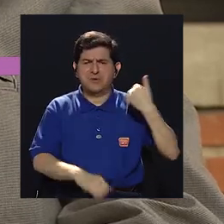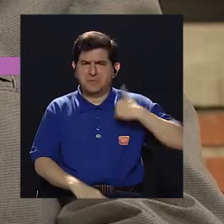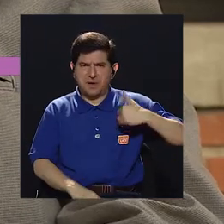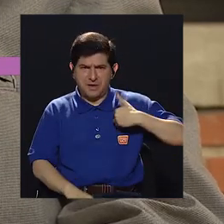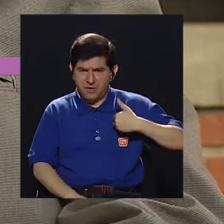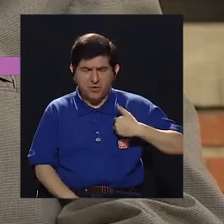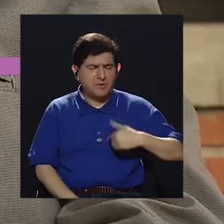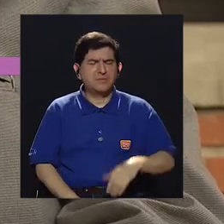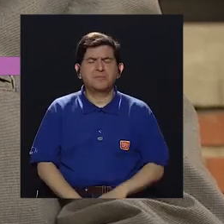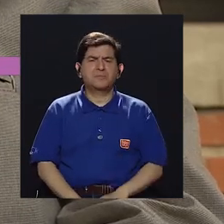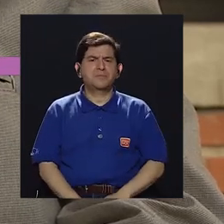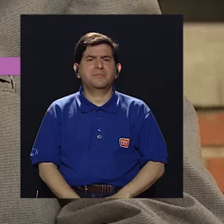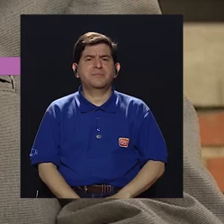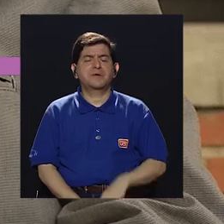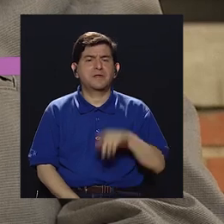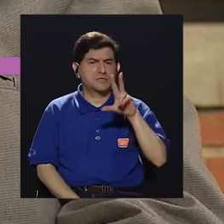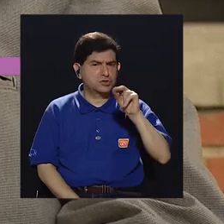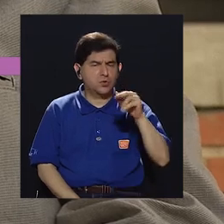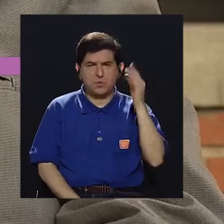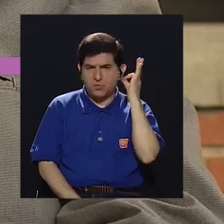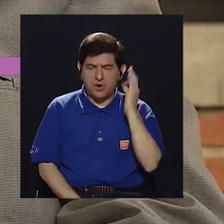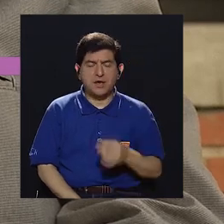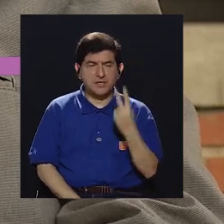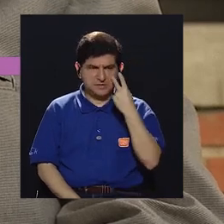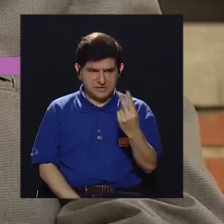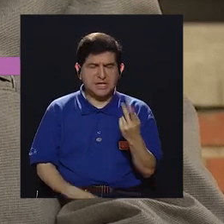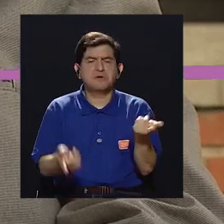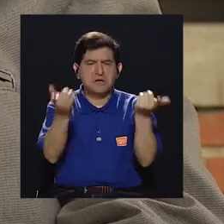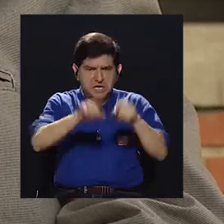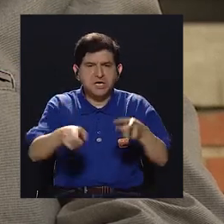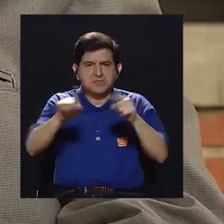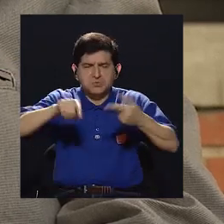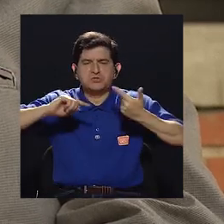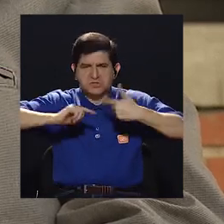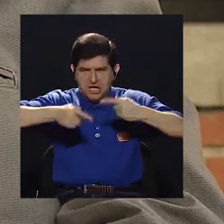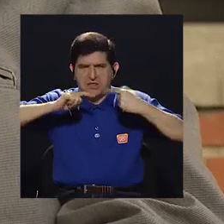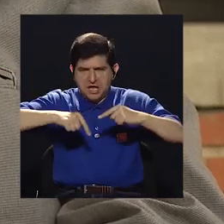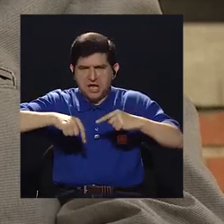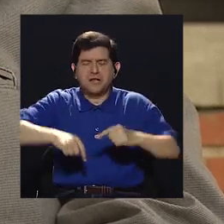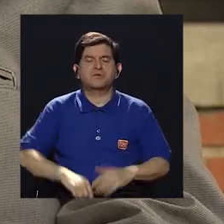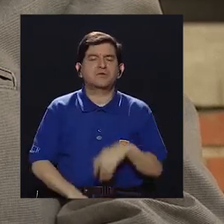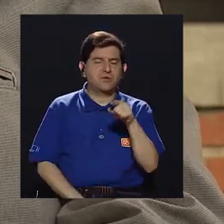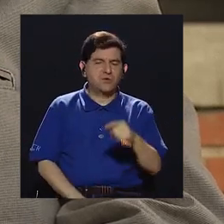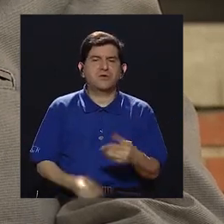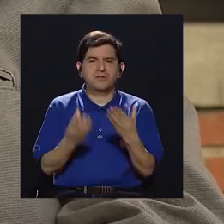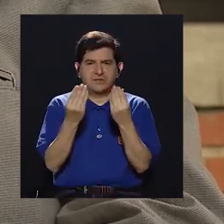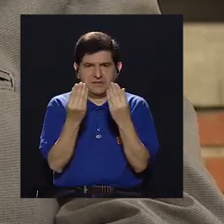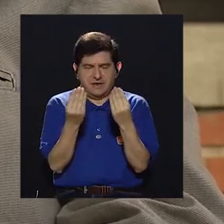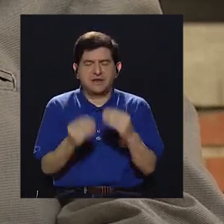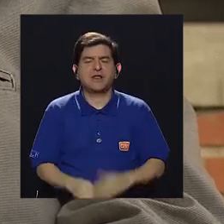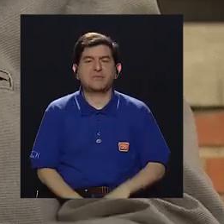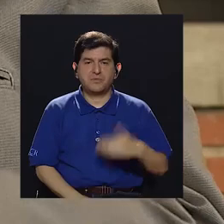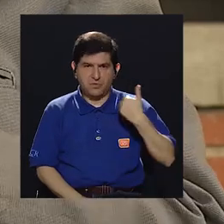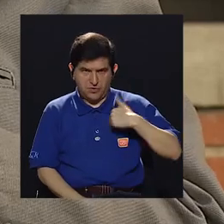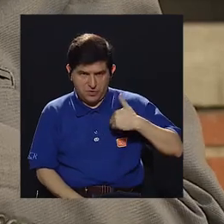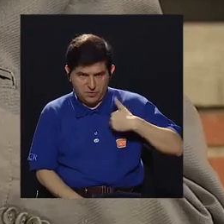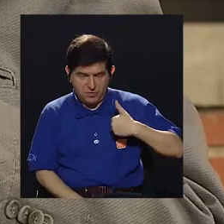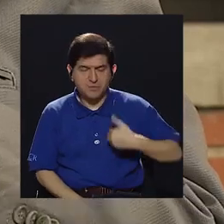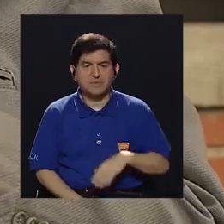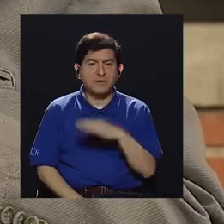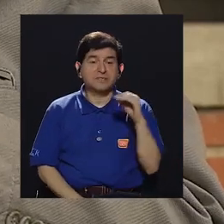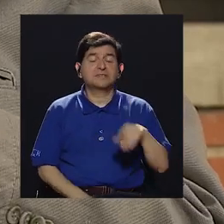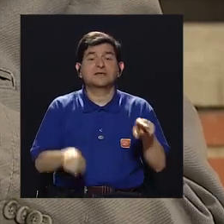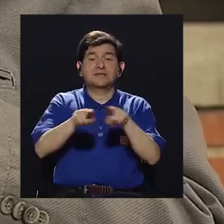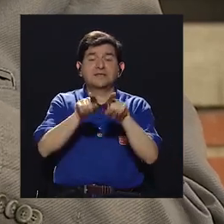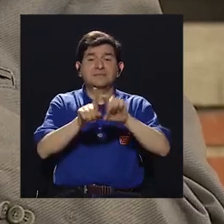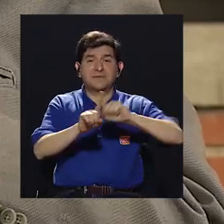más ciáticas y ve más dolores de espalda en hombres que en las mujeres. Y de hecho, no solamente por la protección de esas hormonas, sino también por la